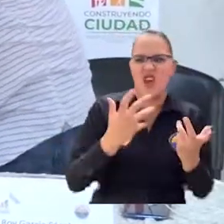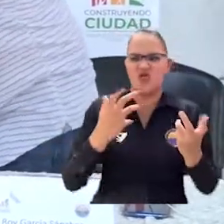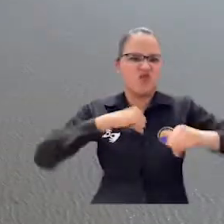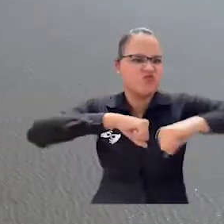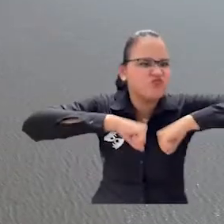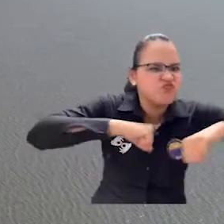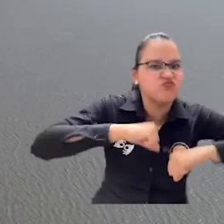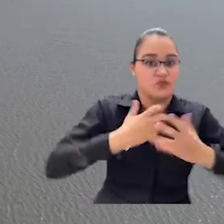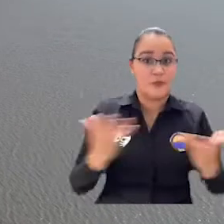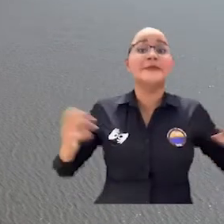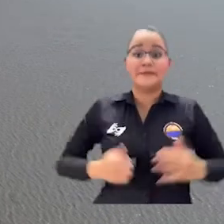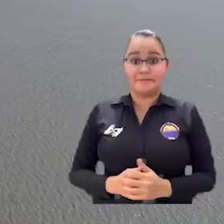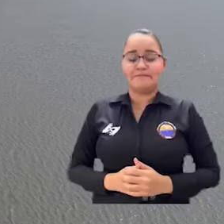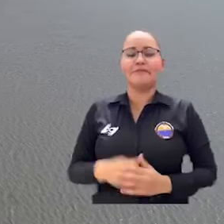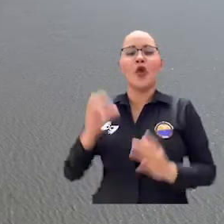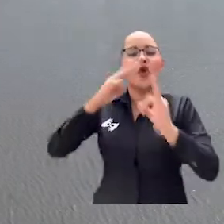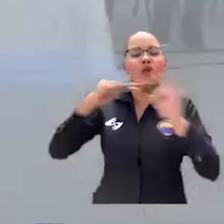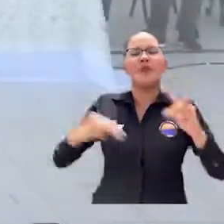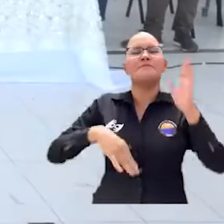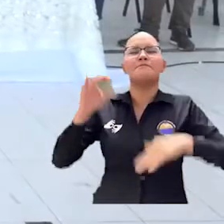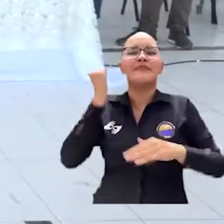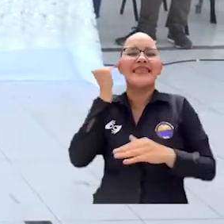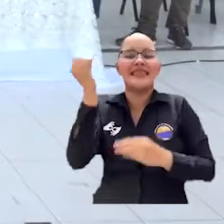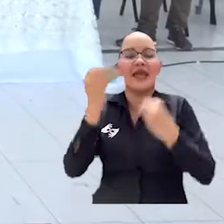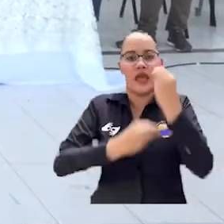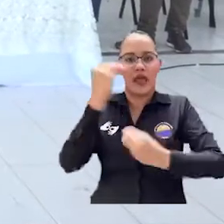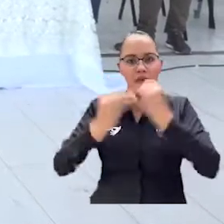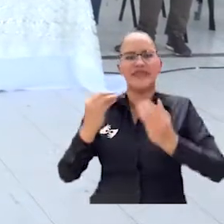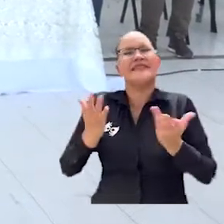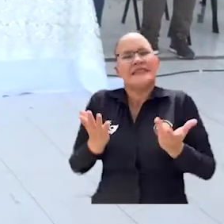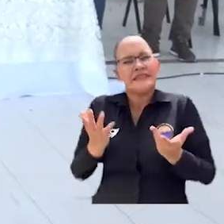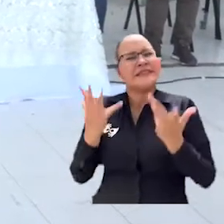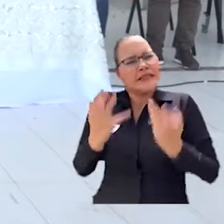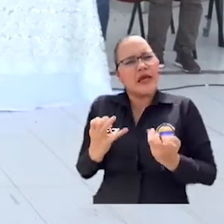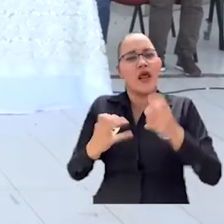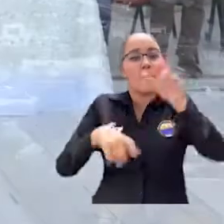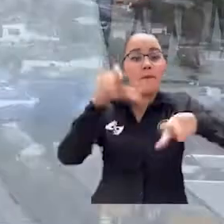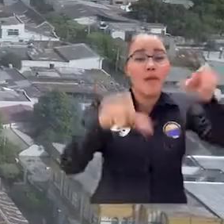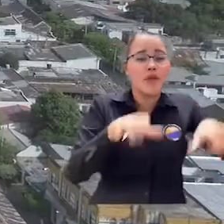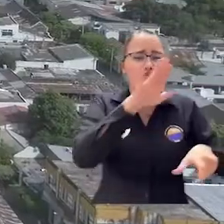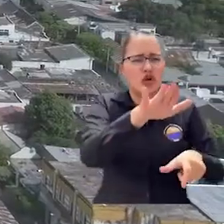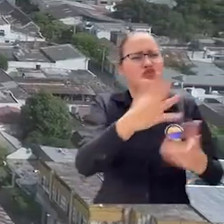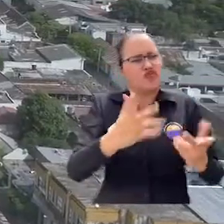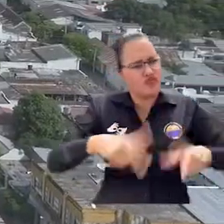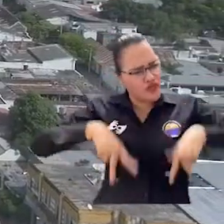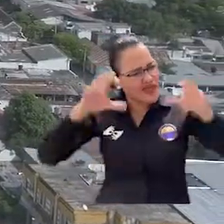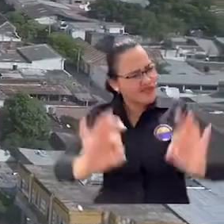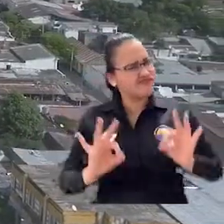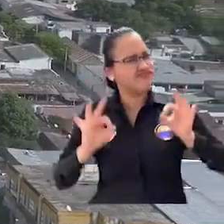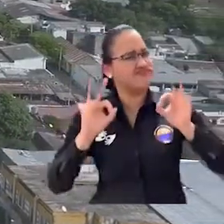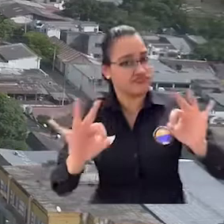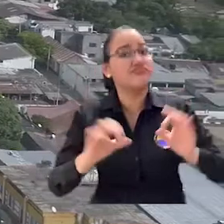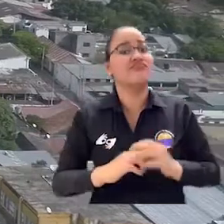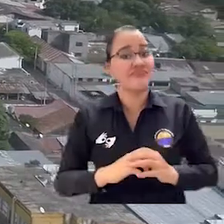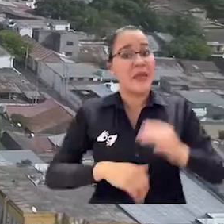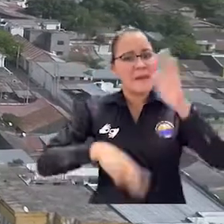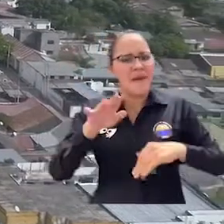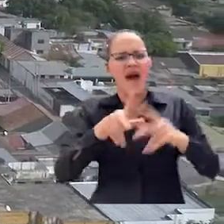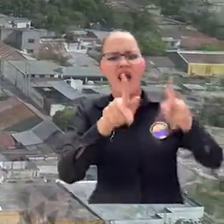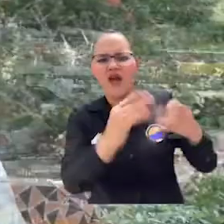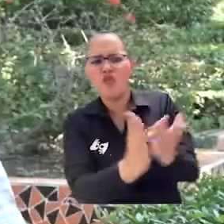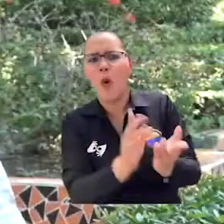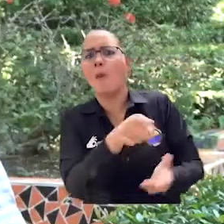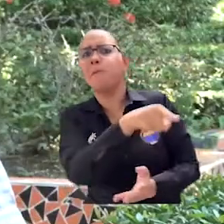conjunto que incluye líneas estratégicas encaminadas al mejoramiento de la calidad de vida de los habitantes del Banco y los estudiantes de